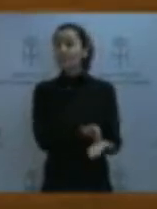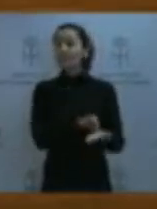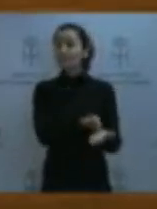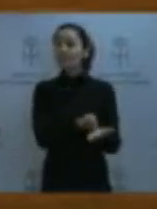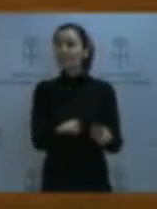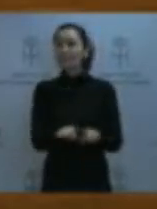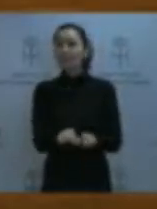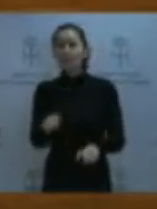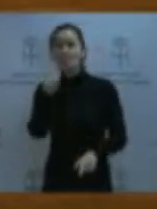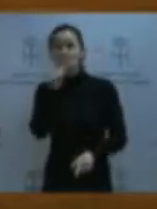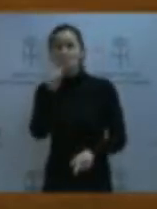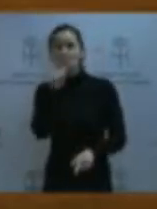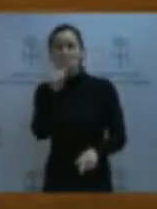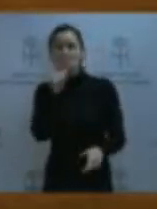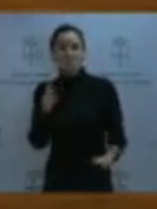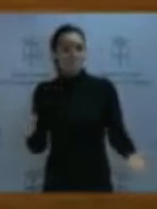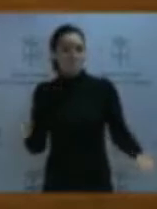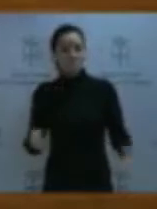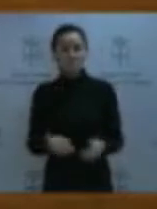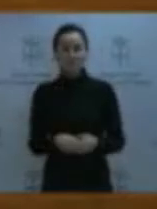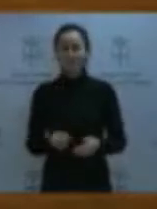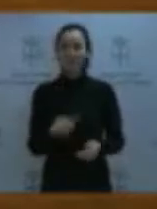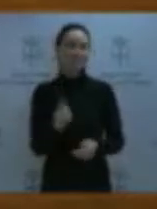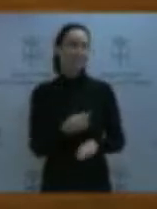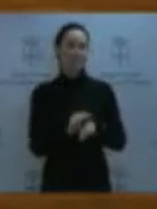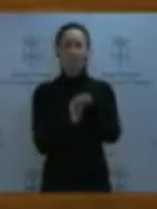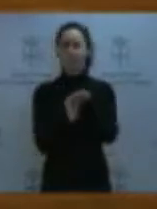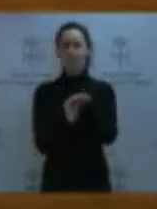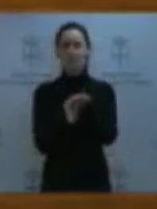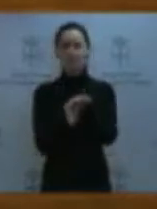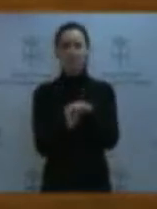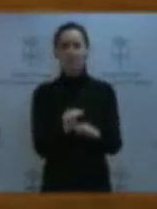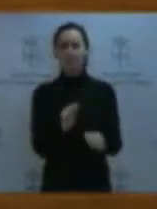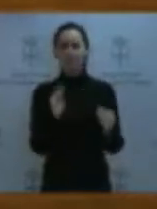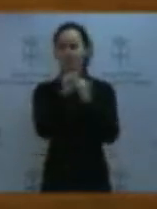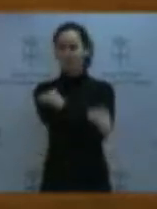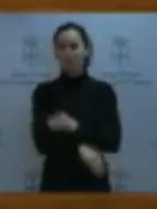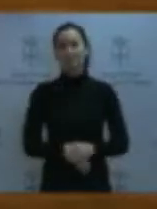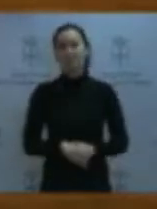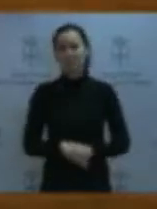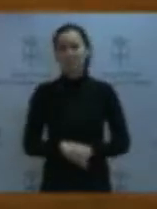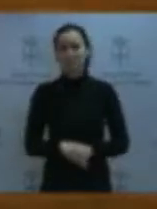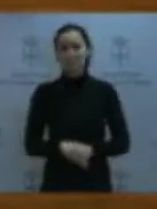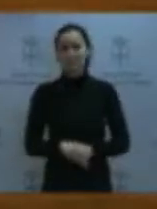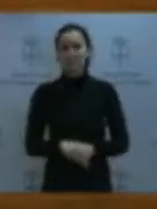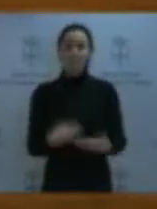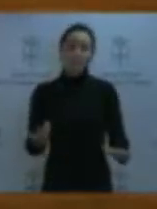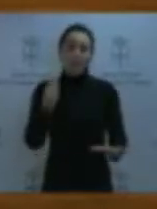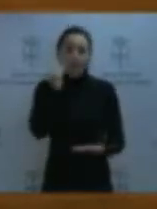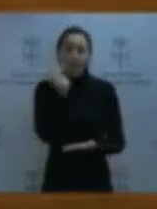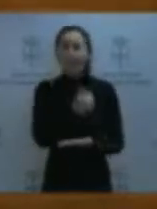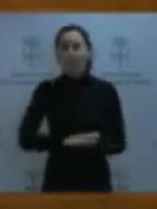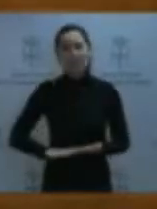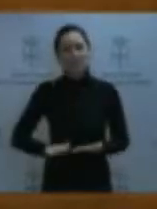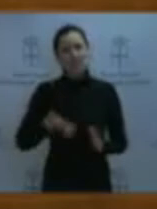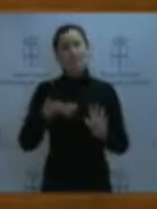un bar. Y esa no es la lógica a la que nosotros creemos que se tiene que llegar. Nosotros planteamos que la gratuidad es lo que